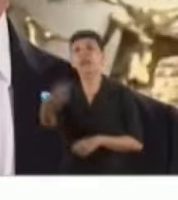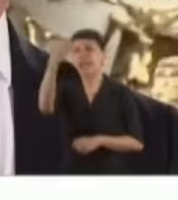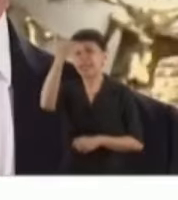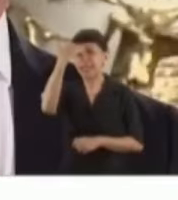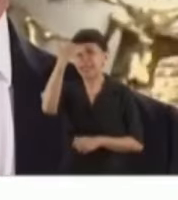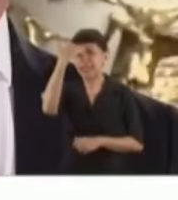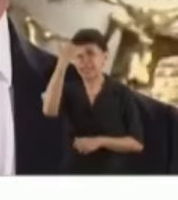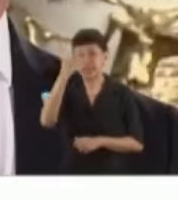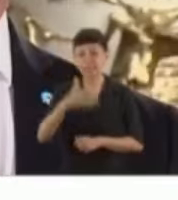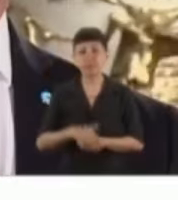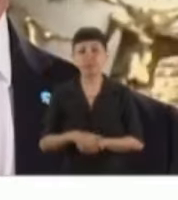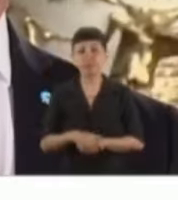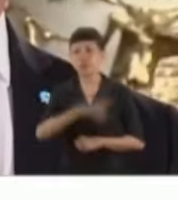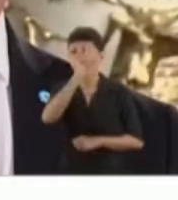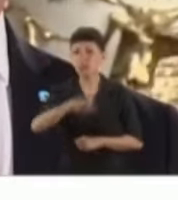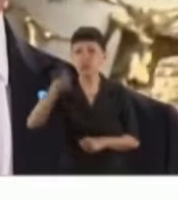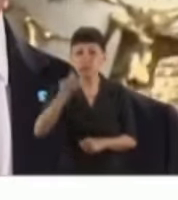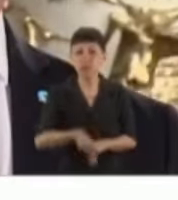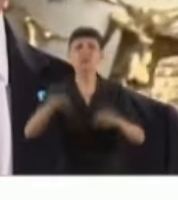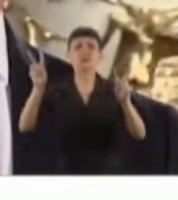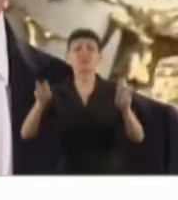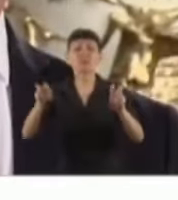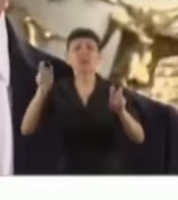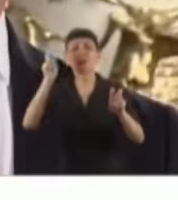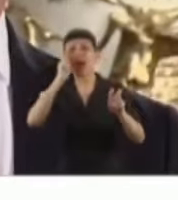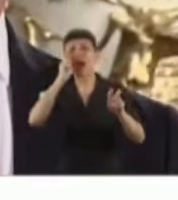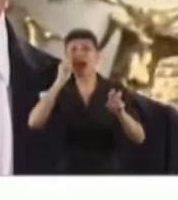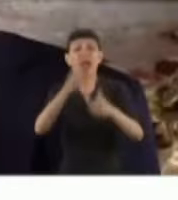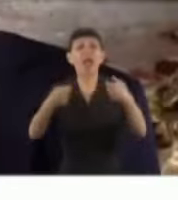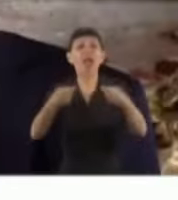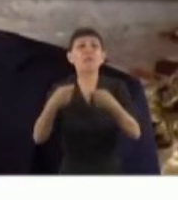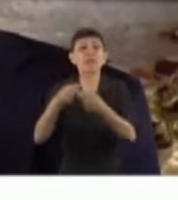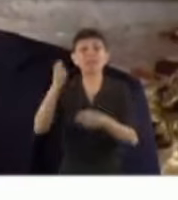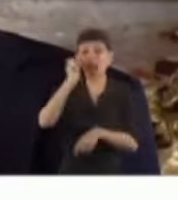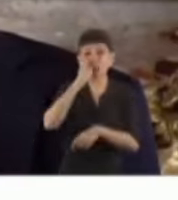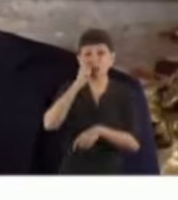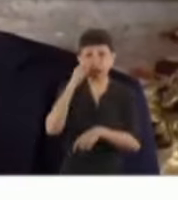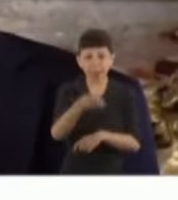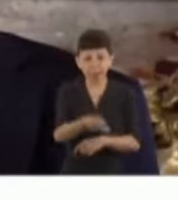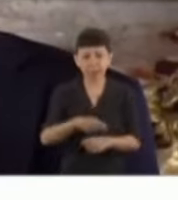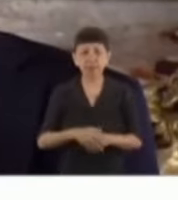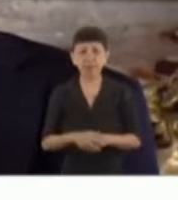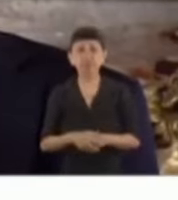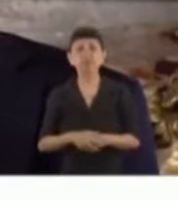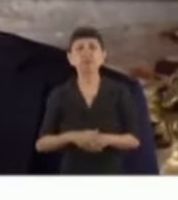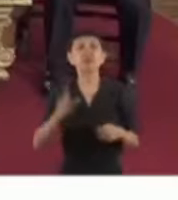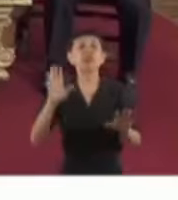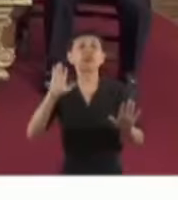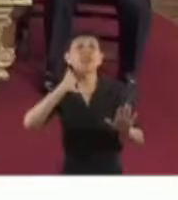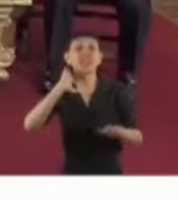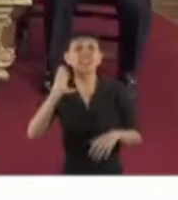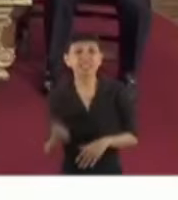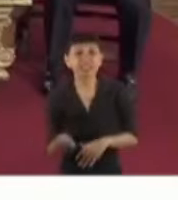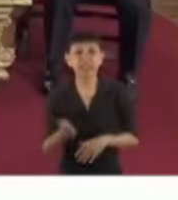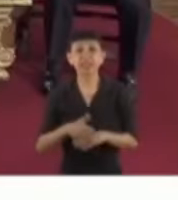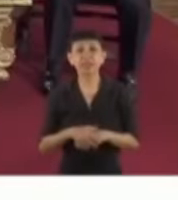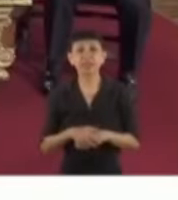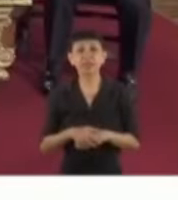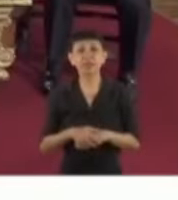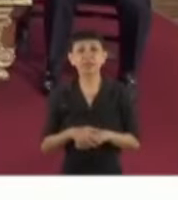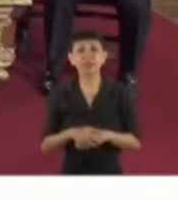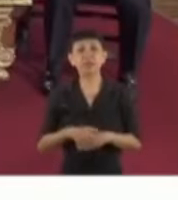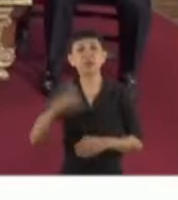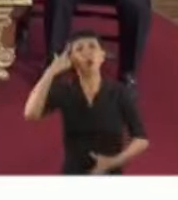aire y tenemos que mirar con mucha atención cómo se va a desarrollar en los próximos meses. Bueno, ¿cuál es la paradoja? La paradoja es